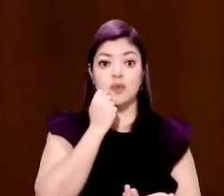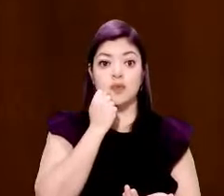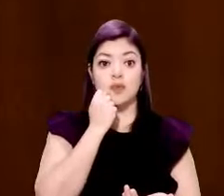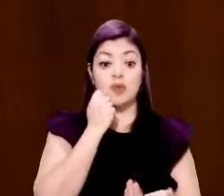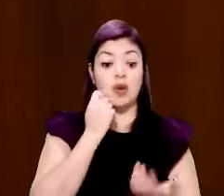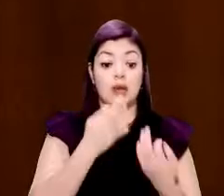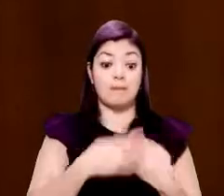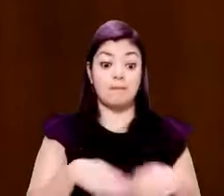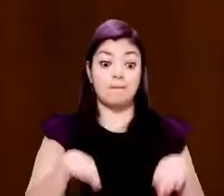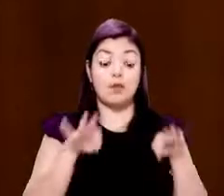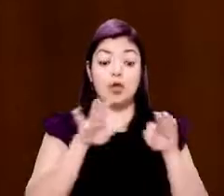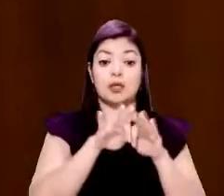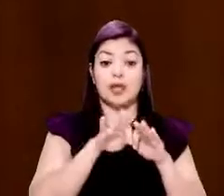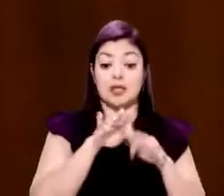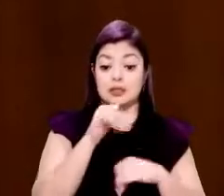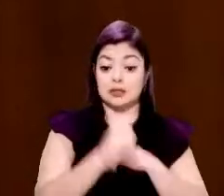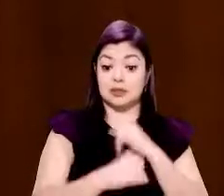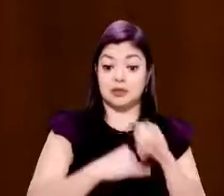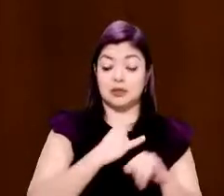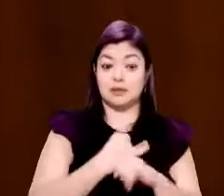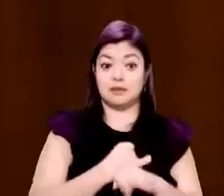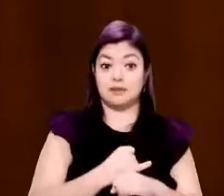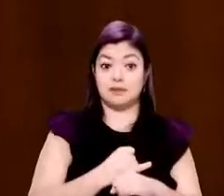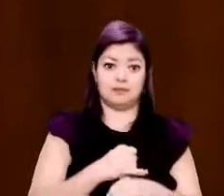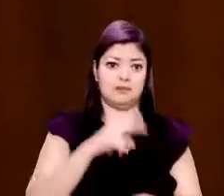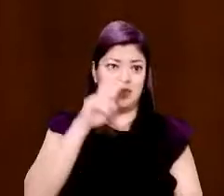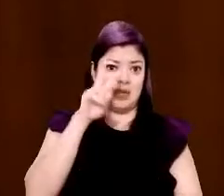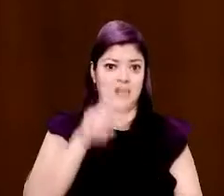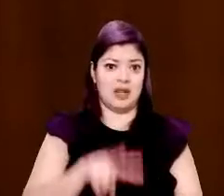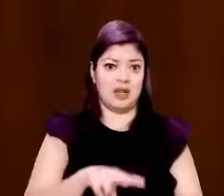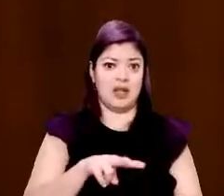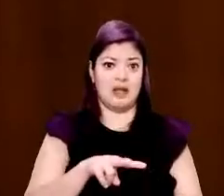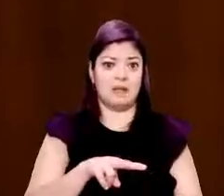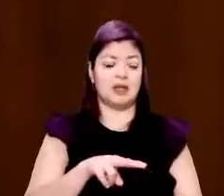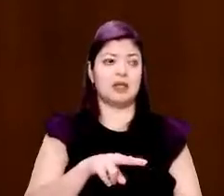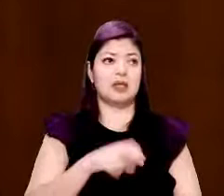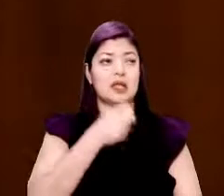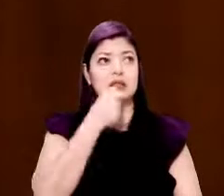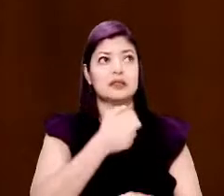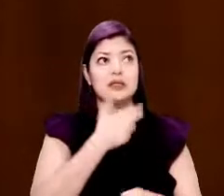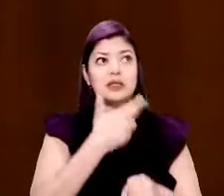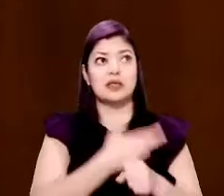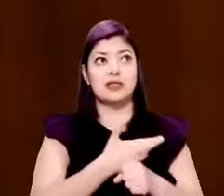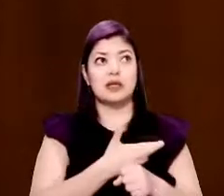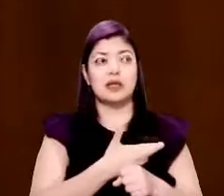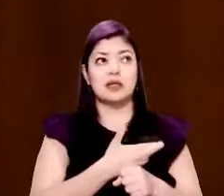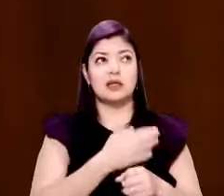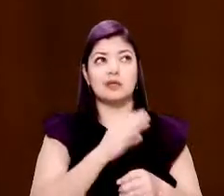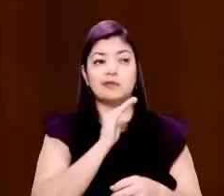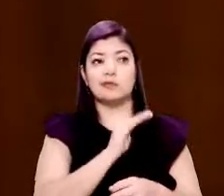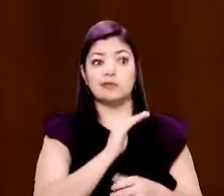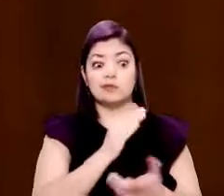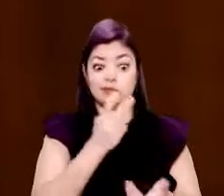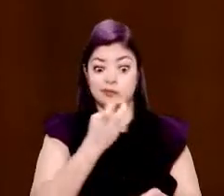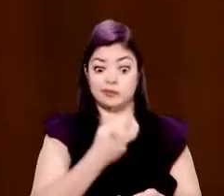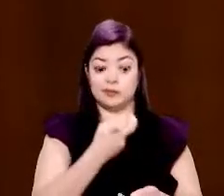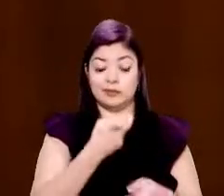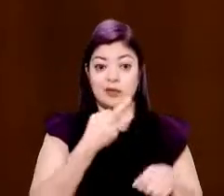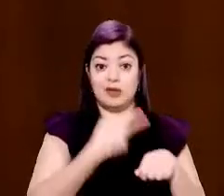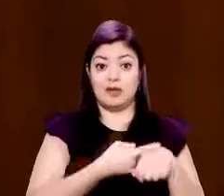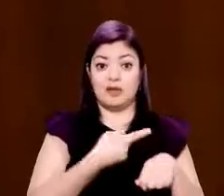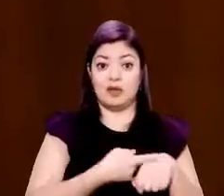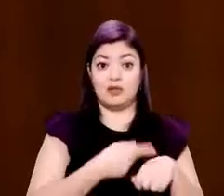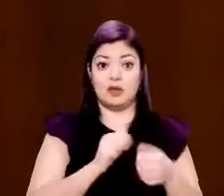sin importancia internacional. Sinceramente, señor secretario, no queremos que una enfermedad de este tipo nos